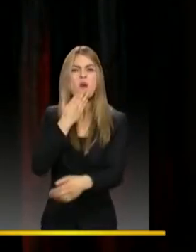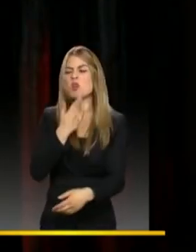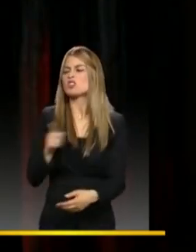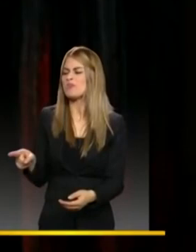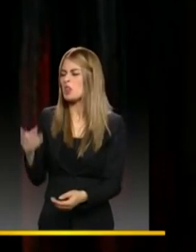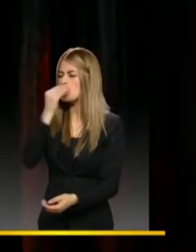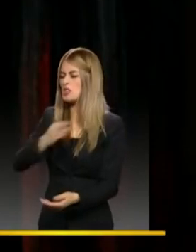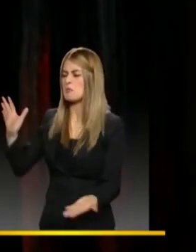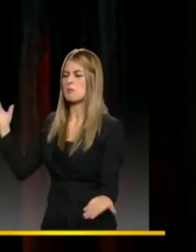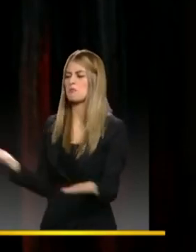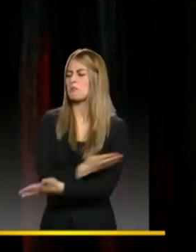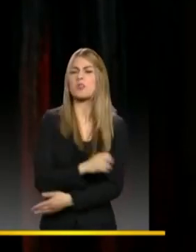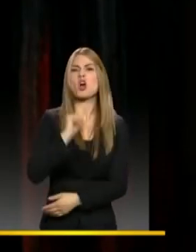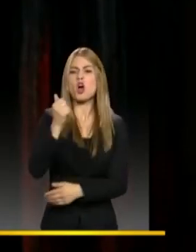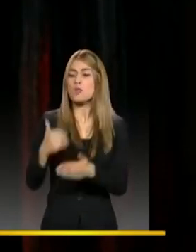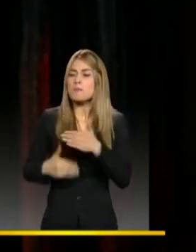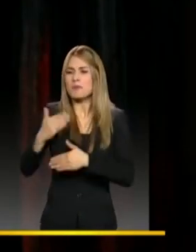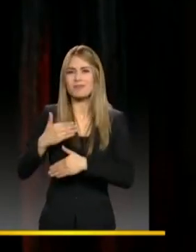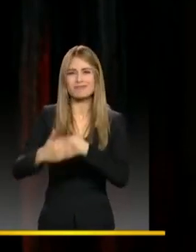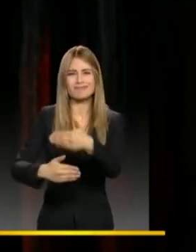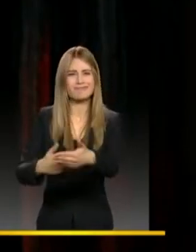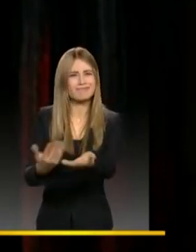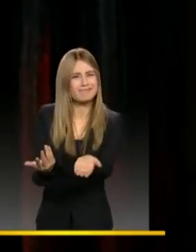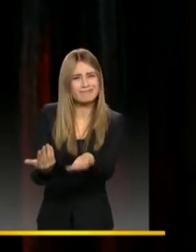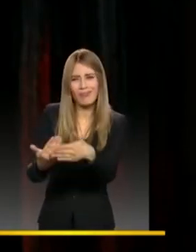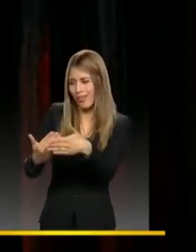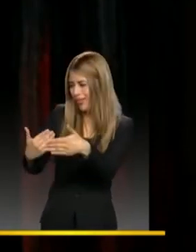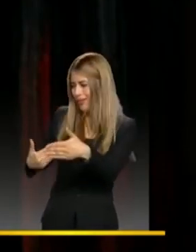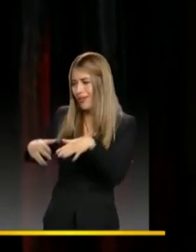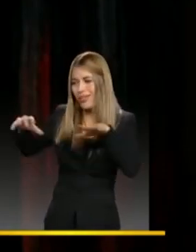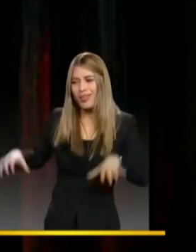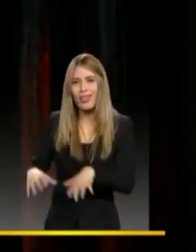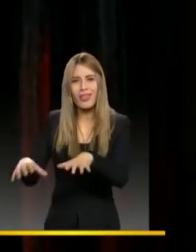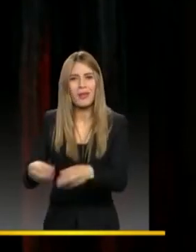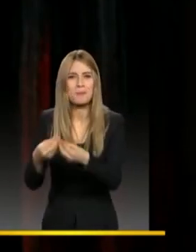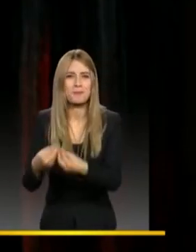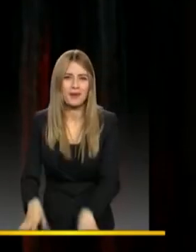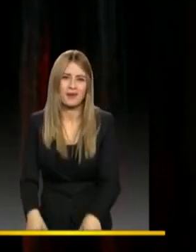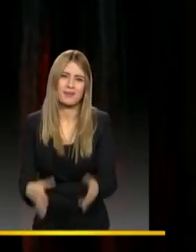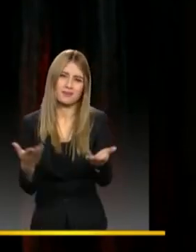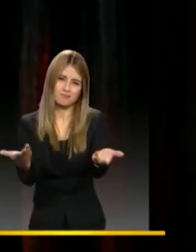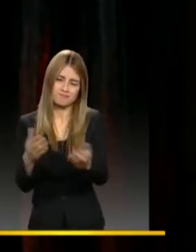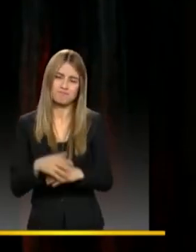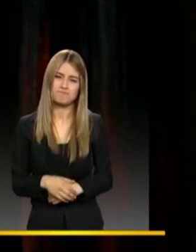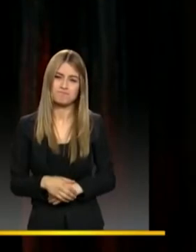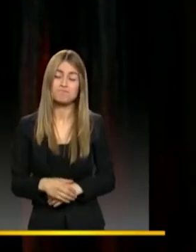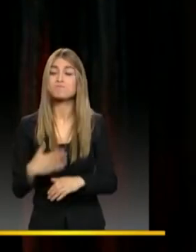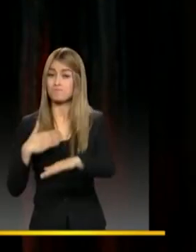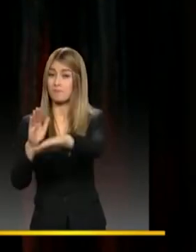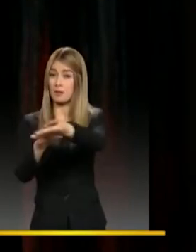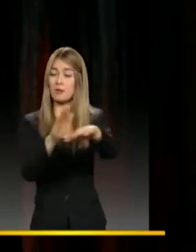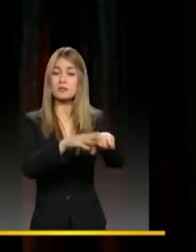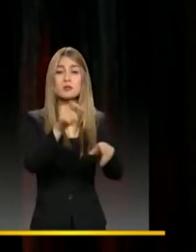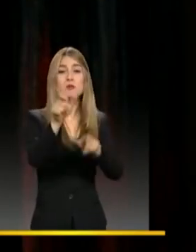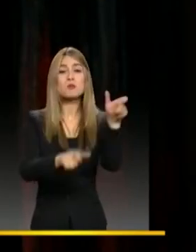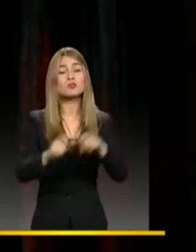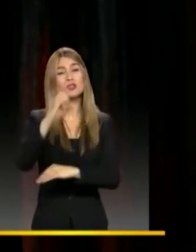Queridos colombianos, mi gobierno no ha sido ni es perfecto. Ninguno lo